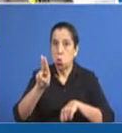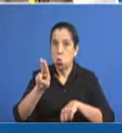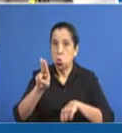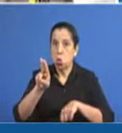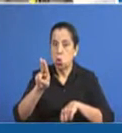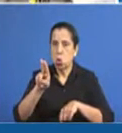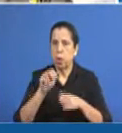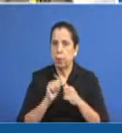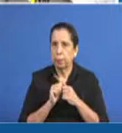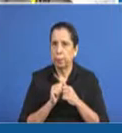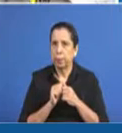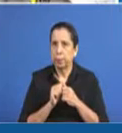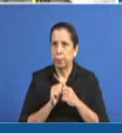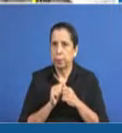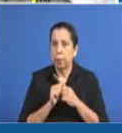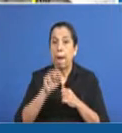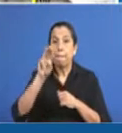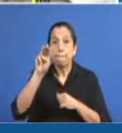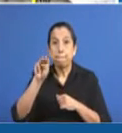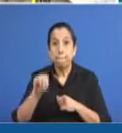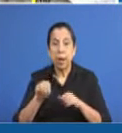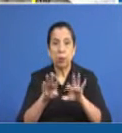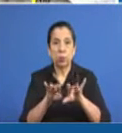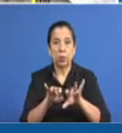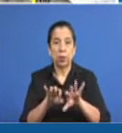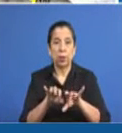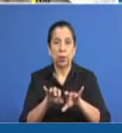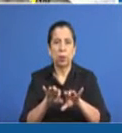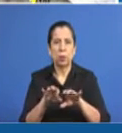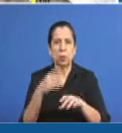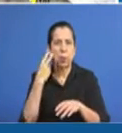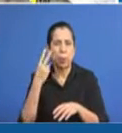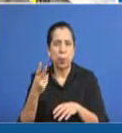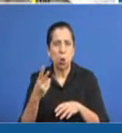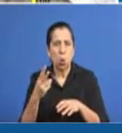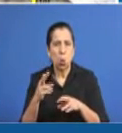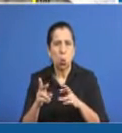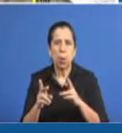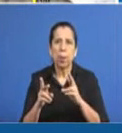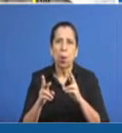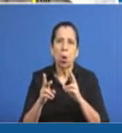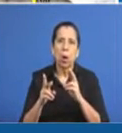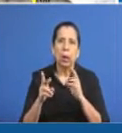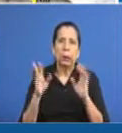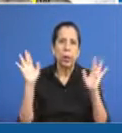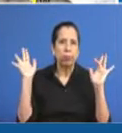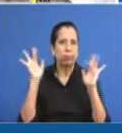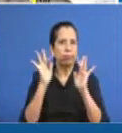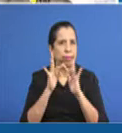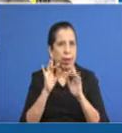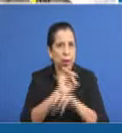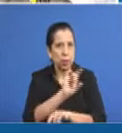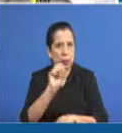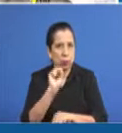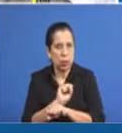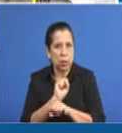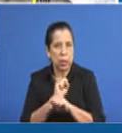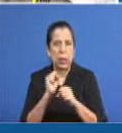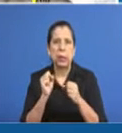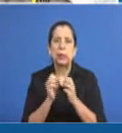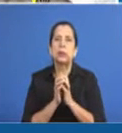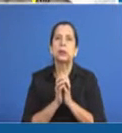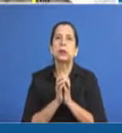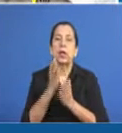también como Mario Serpentario. Lo seguimos en redes sociales, siempre vemos esas interacciones, ese rescate que hace por parte de